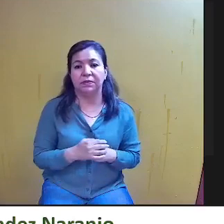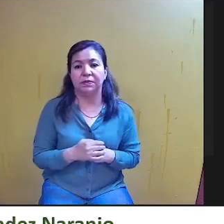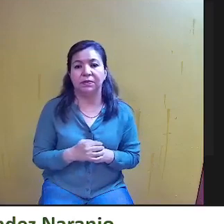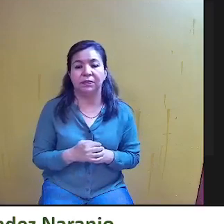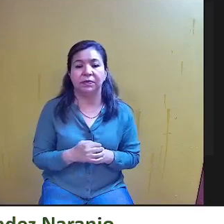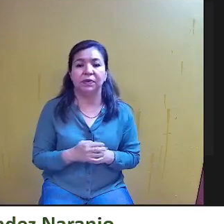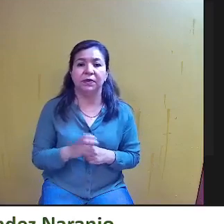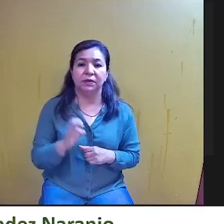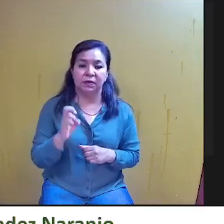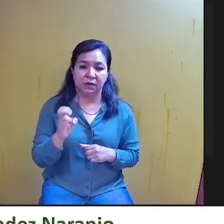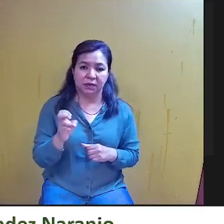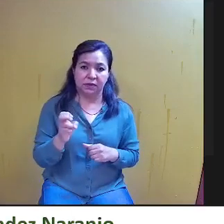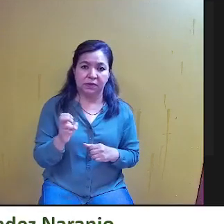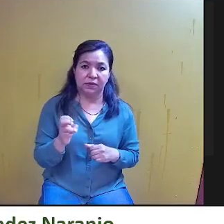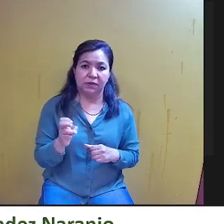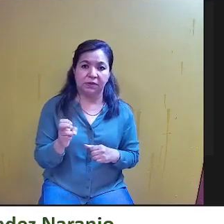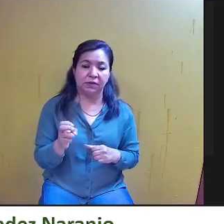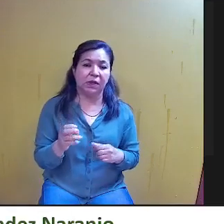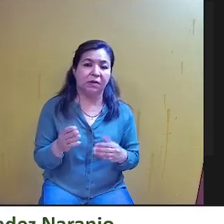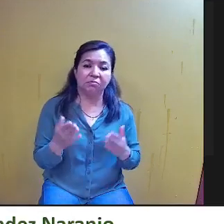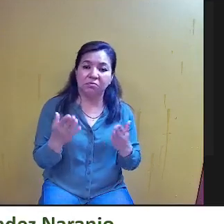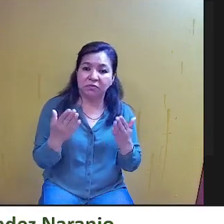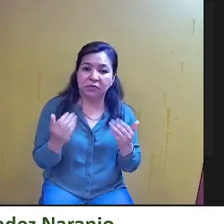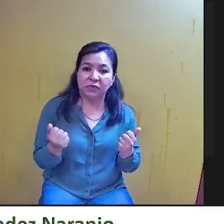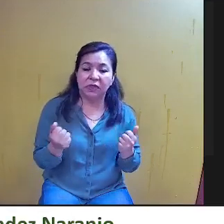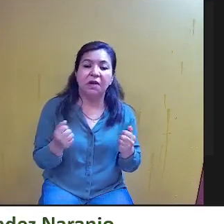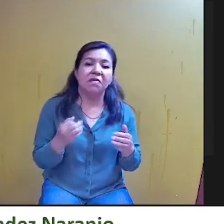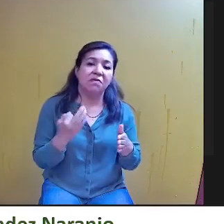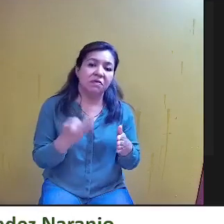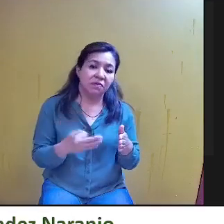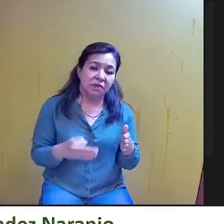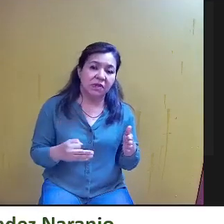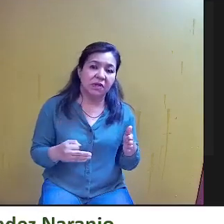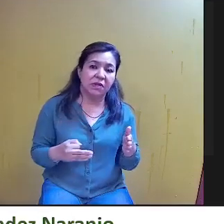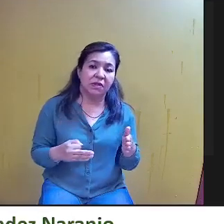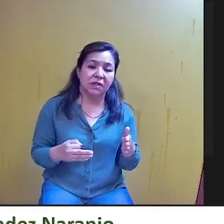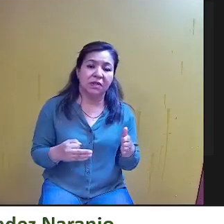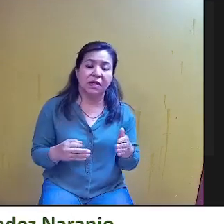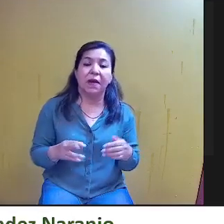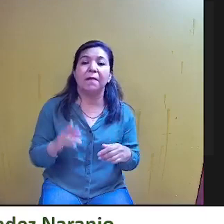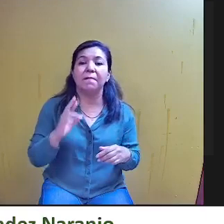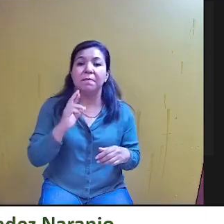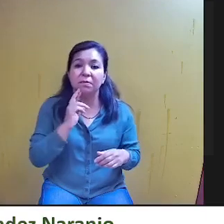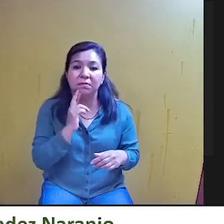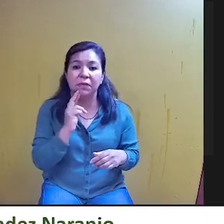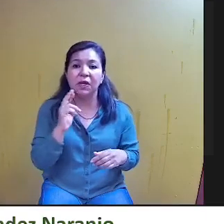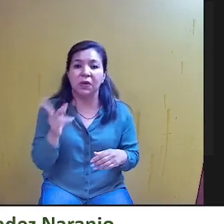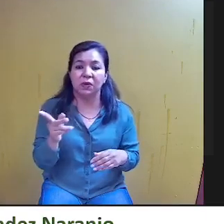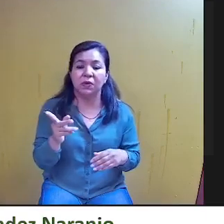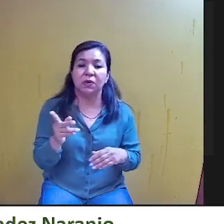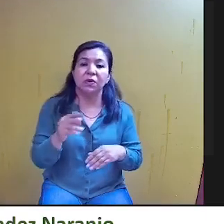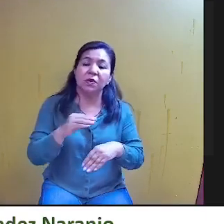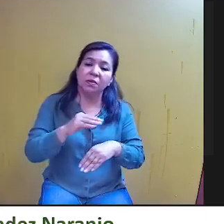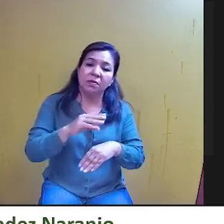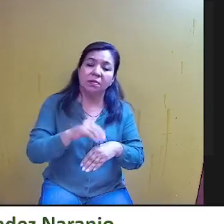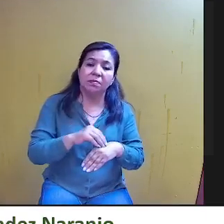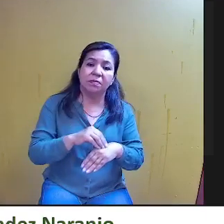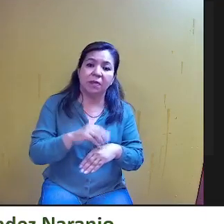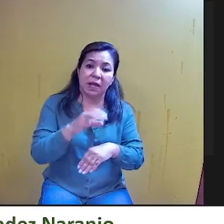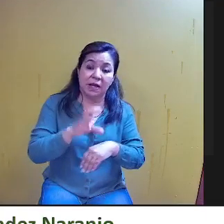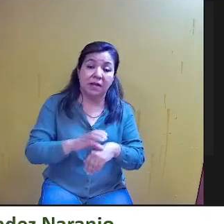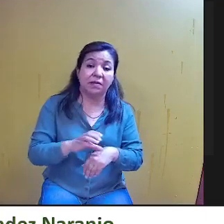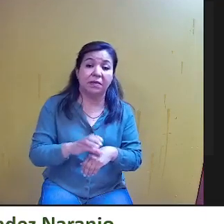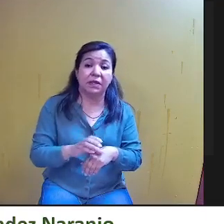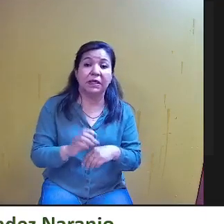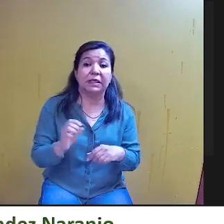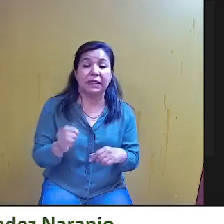Bajo tales premisas es que no asiste razón al actor al establecer que, al tener el mejor promedio en la evaluación para el Consejo Distrital 21, él